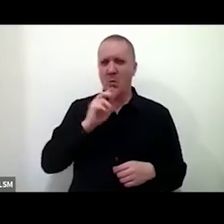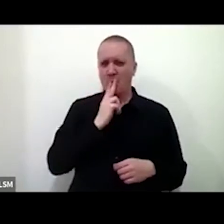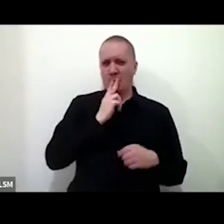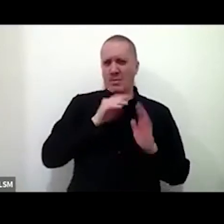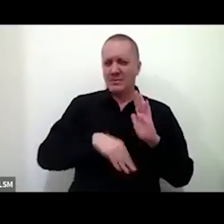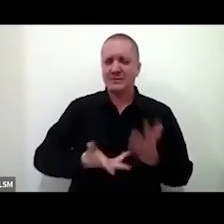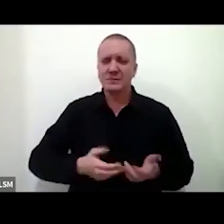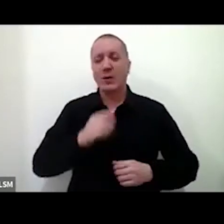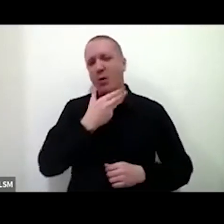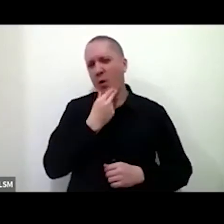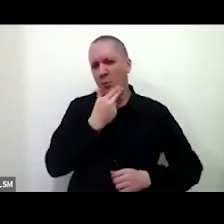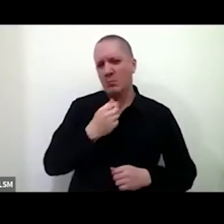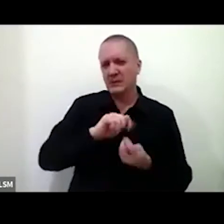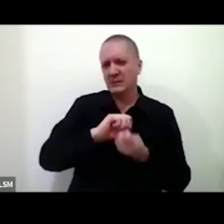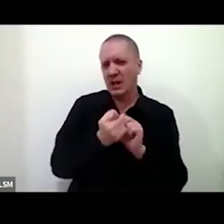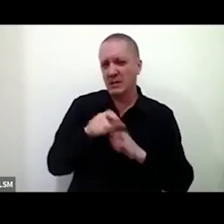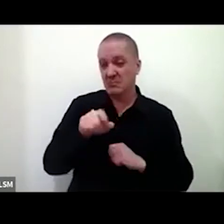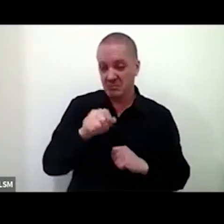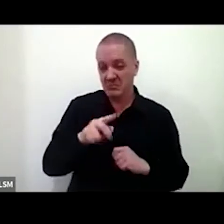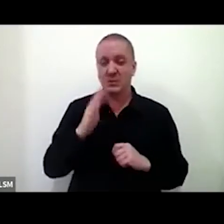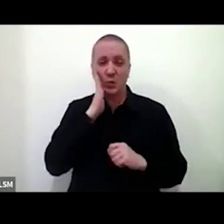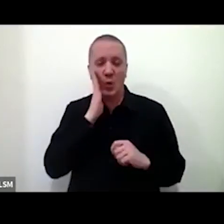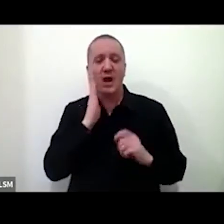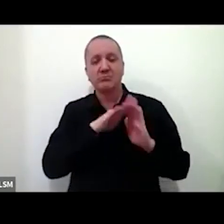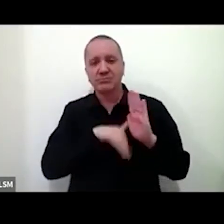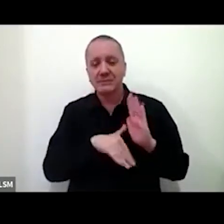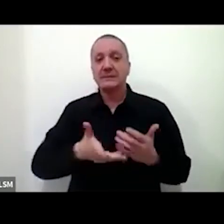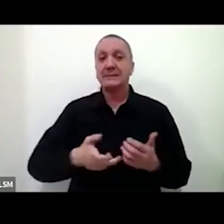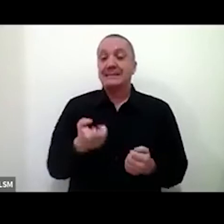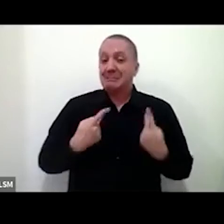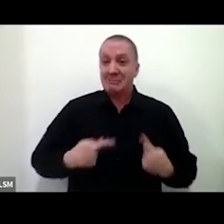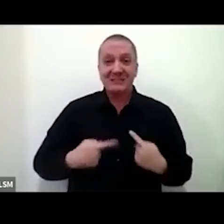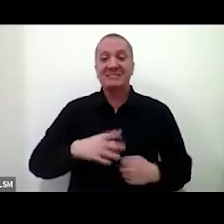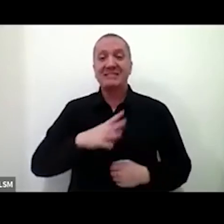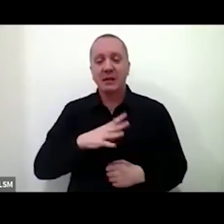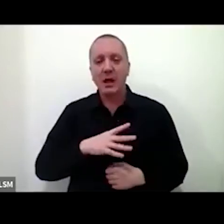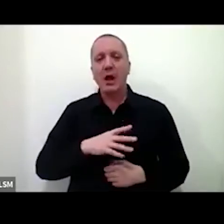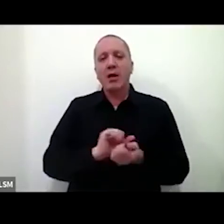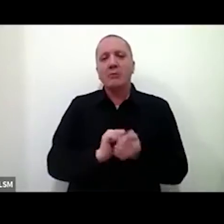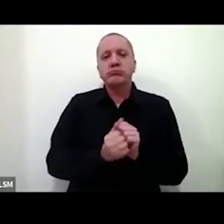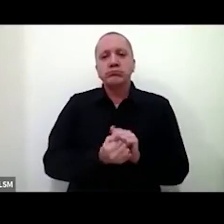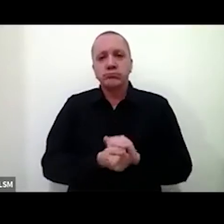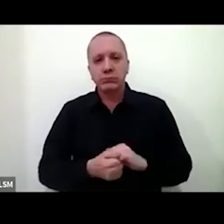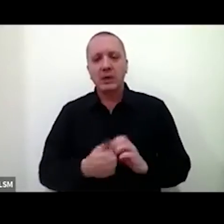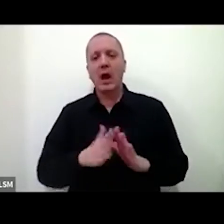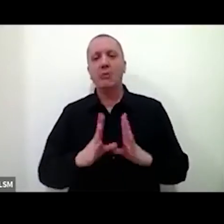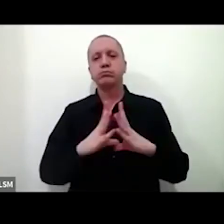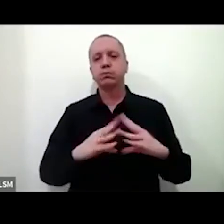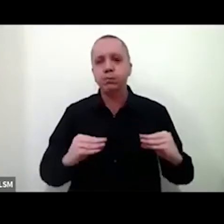están presentes y aquellas personas que estaban en proceso de recuperación han vuelto a caer. En este